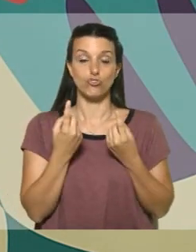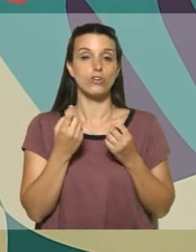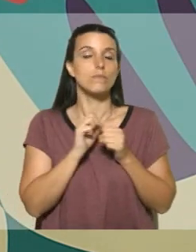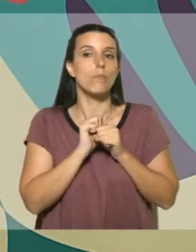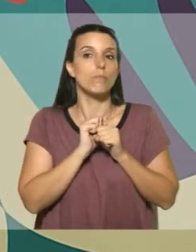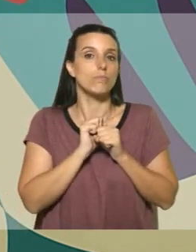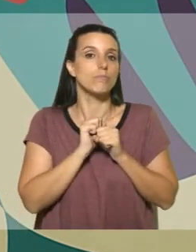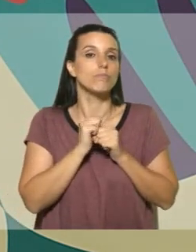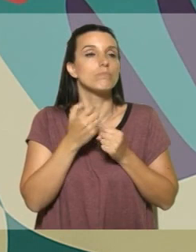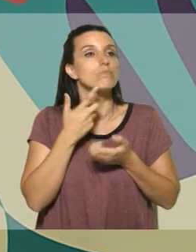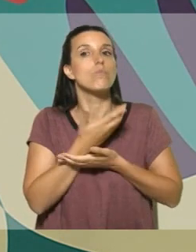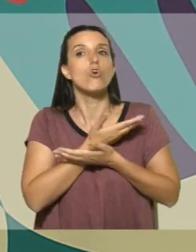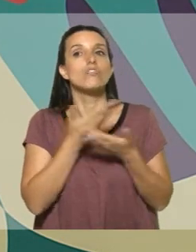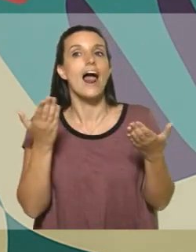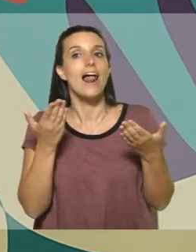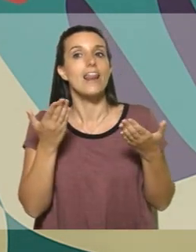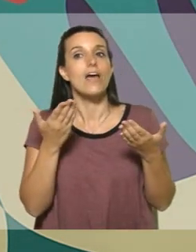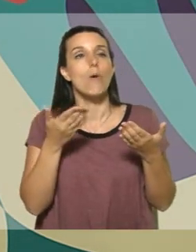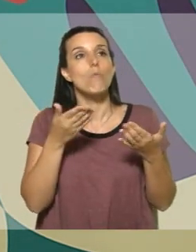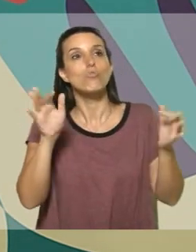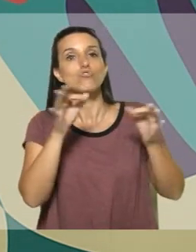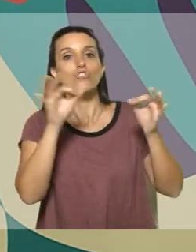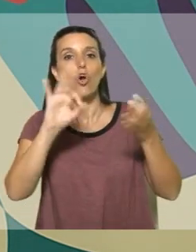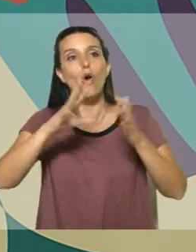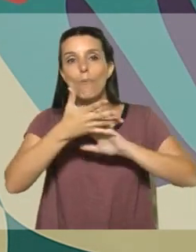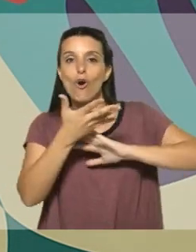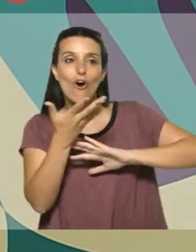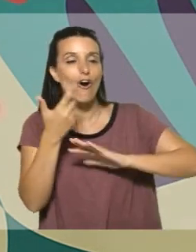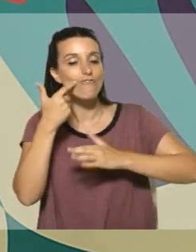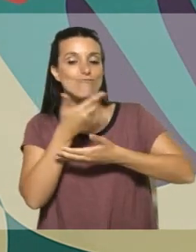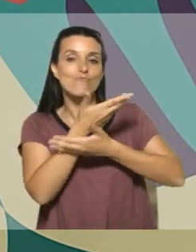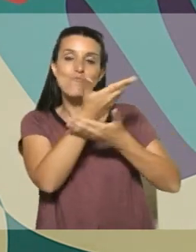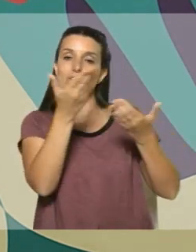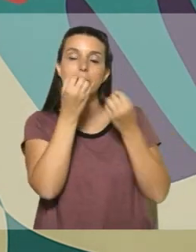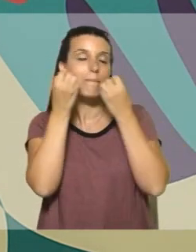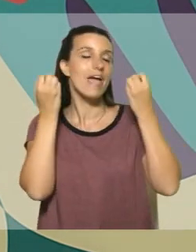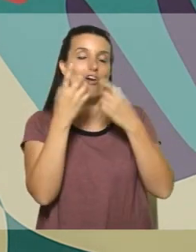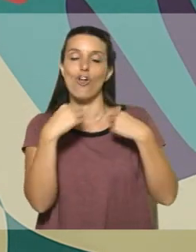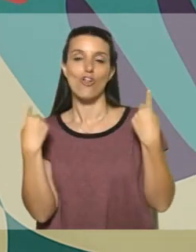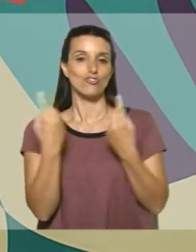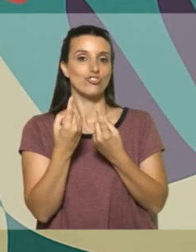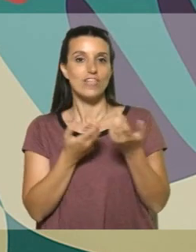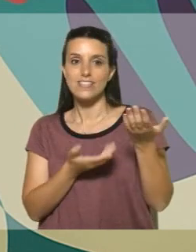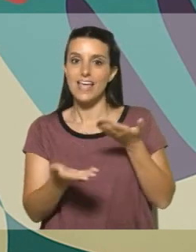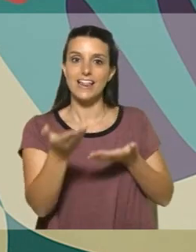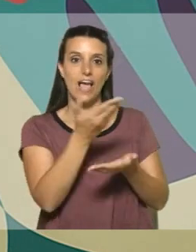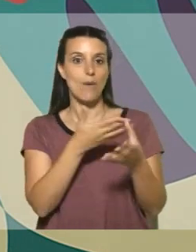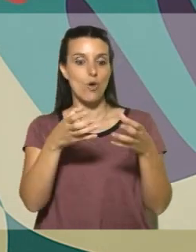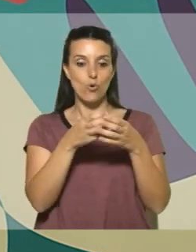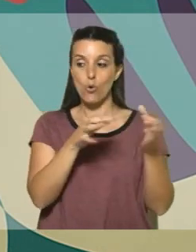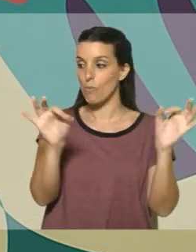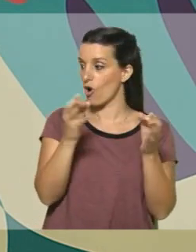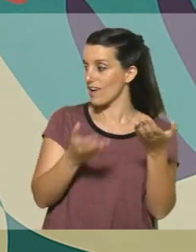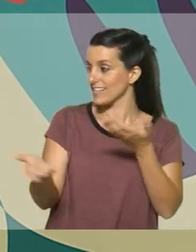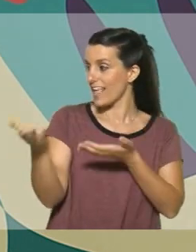llevar también nuestra musicalidad a un nuevo lugar de exploración. Claro. Para hacernos crecer y también el intercambio que siempre se da entre la banda, que eso también